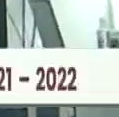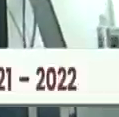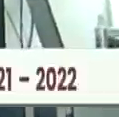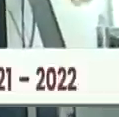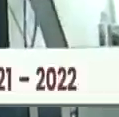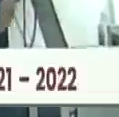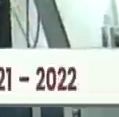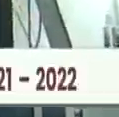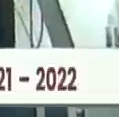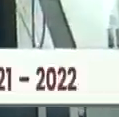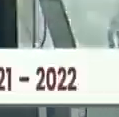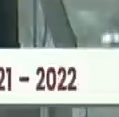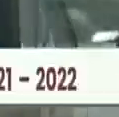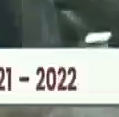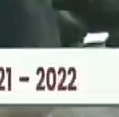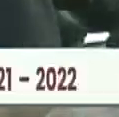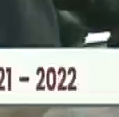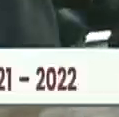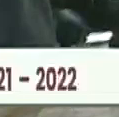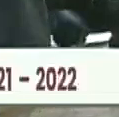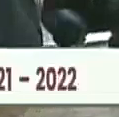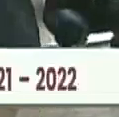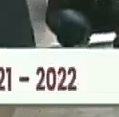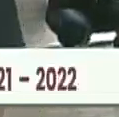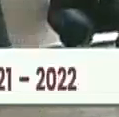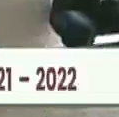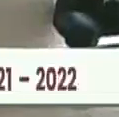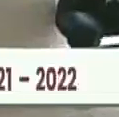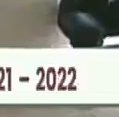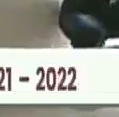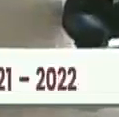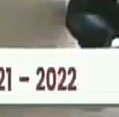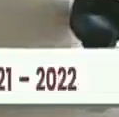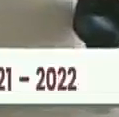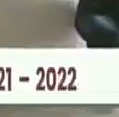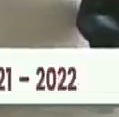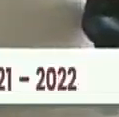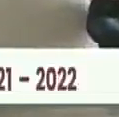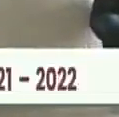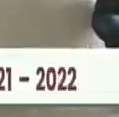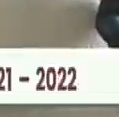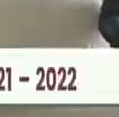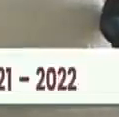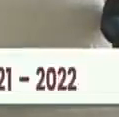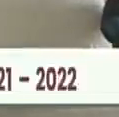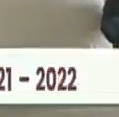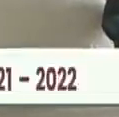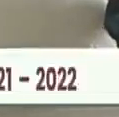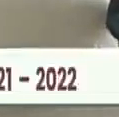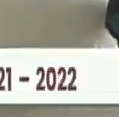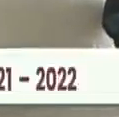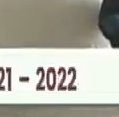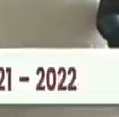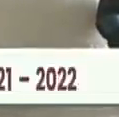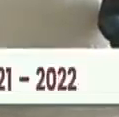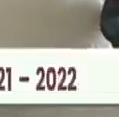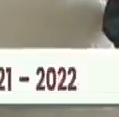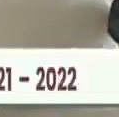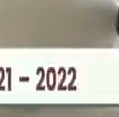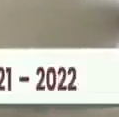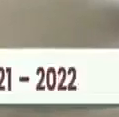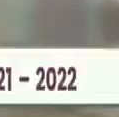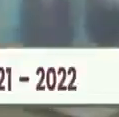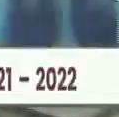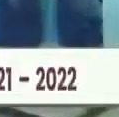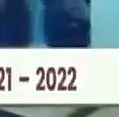No. Ah, dice, no, yo no lo toqué. También cuando vea por lo menos esto, lo